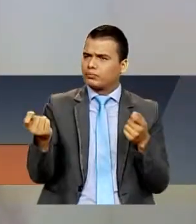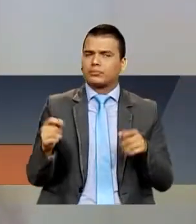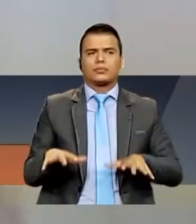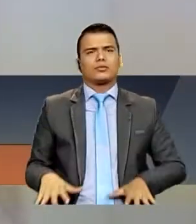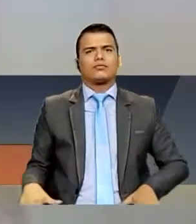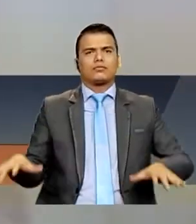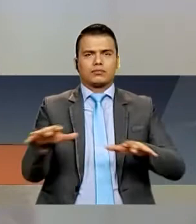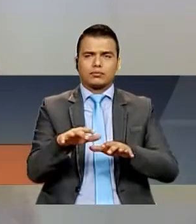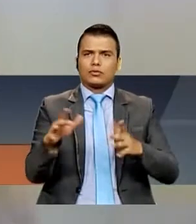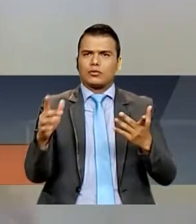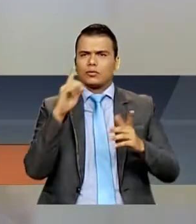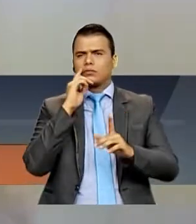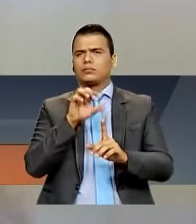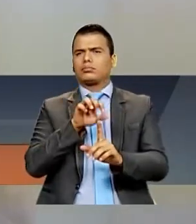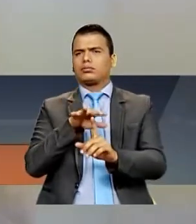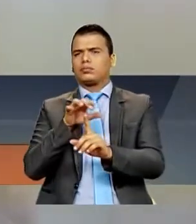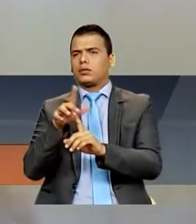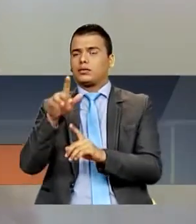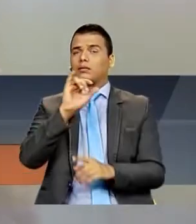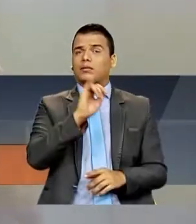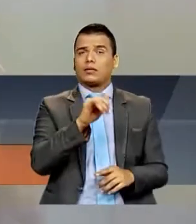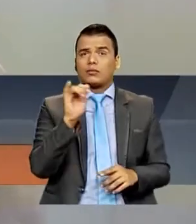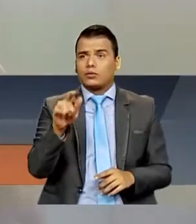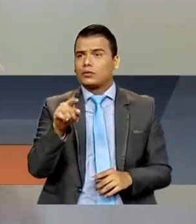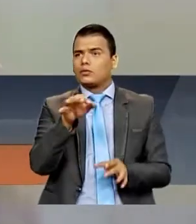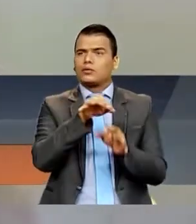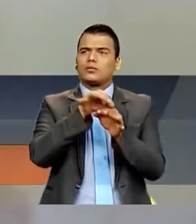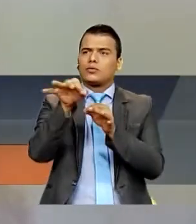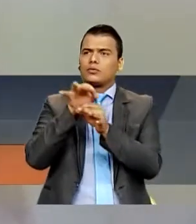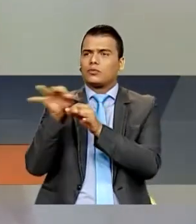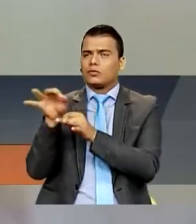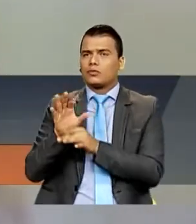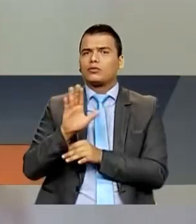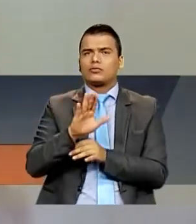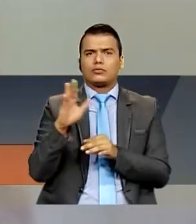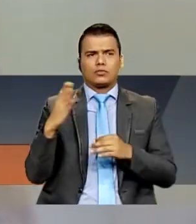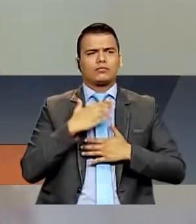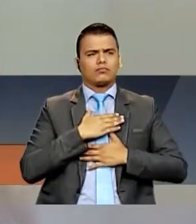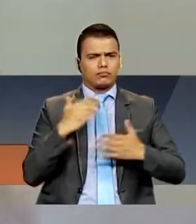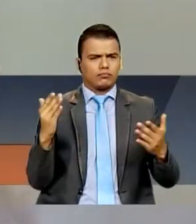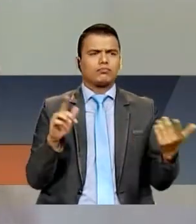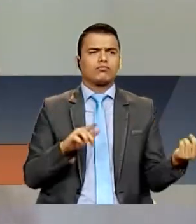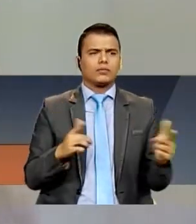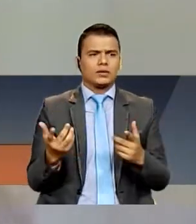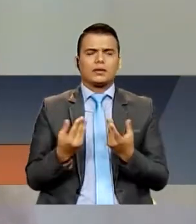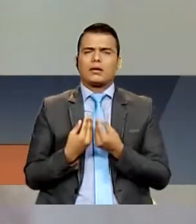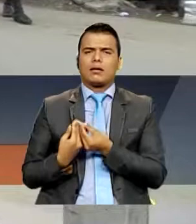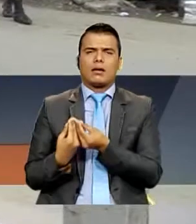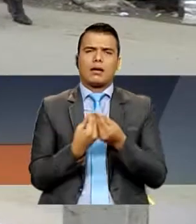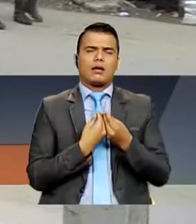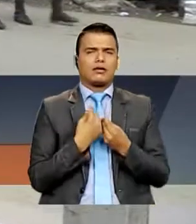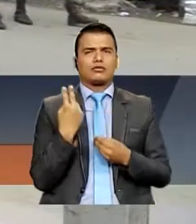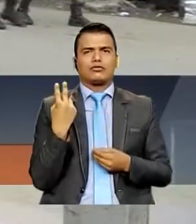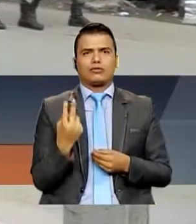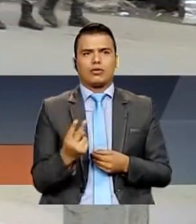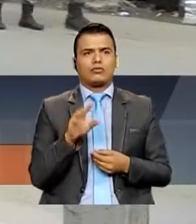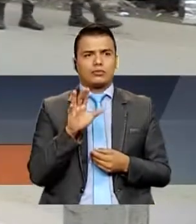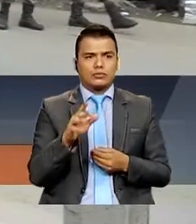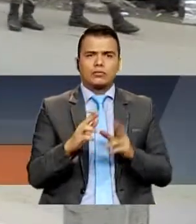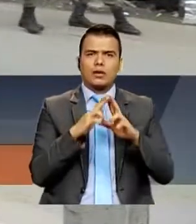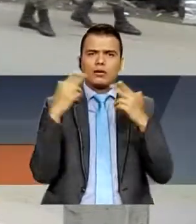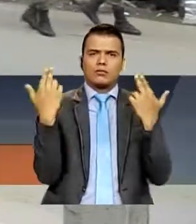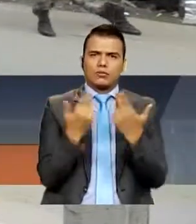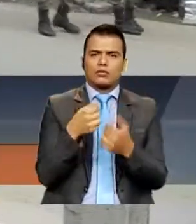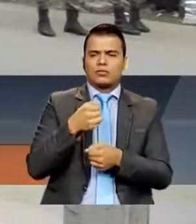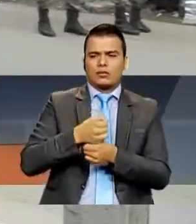territorio, la intervención de Jamundí, de la zona rural, hemos hecho 2 consejos de seguridad, una reunión de trabajo a